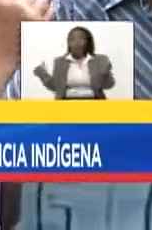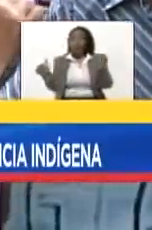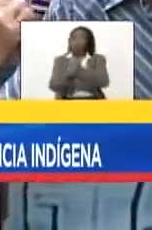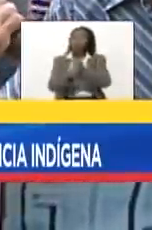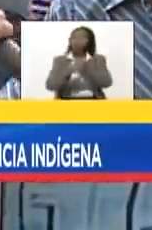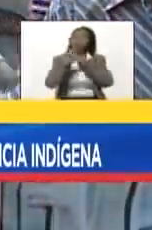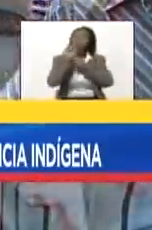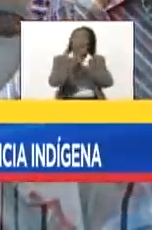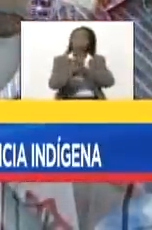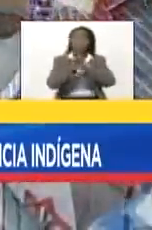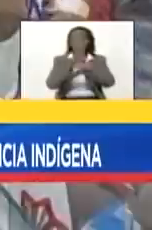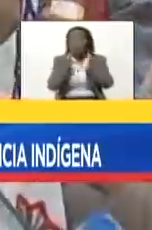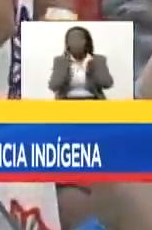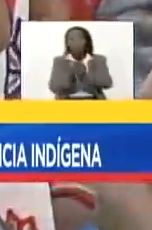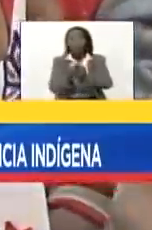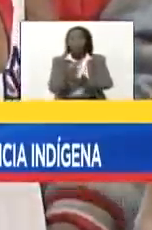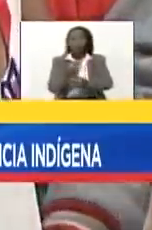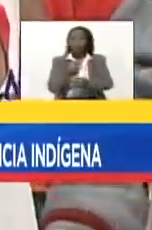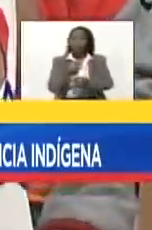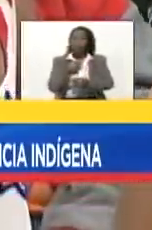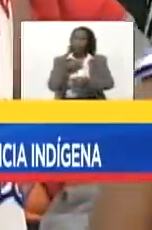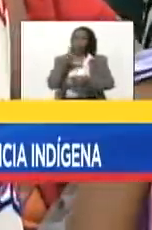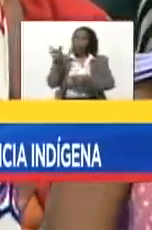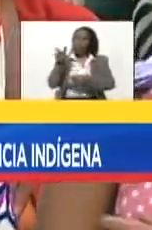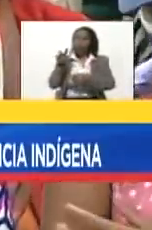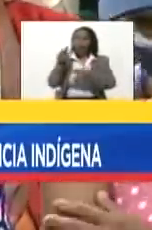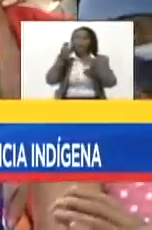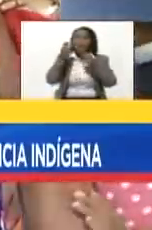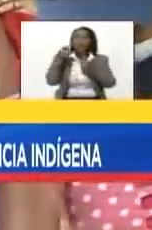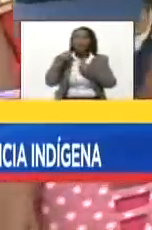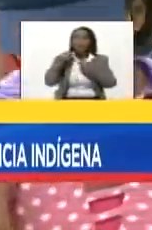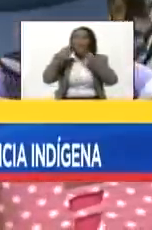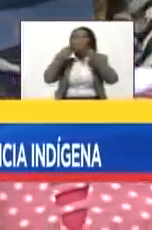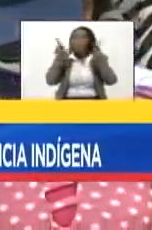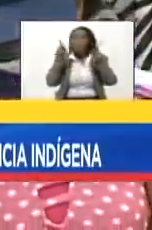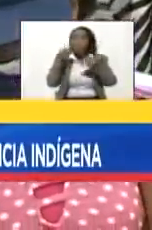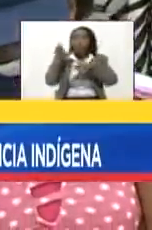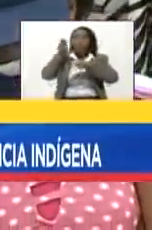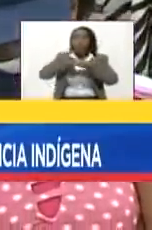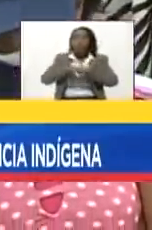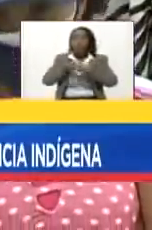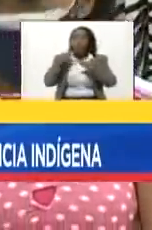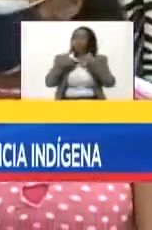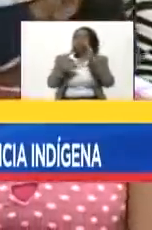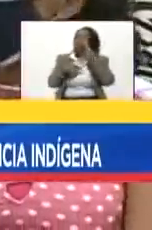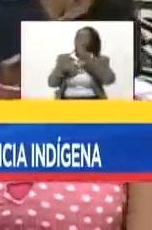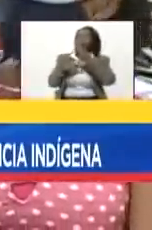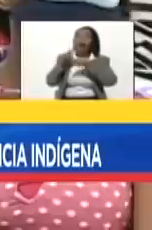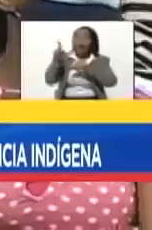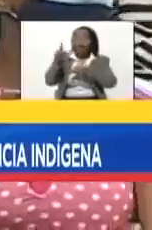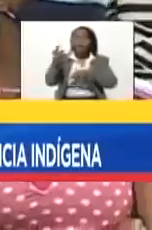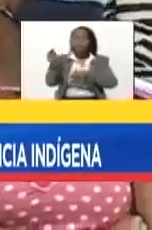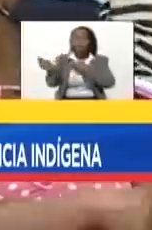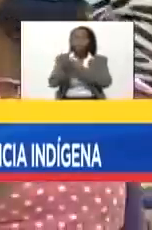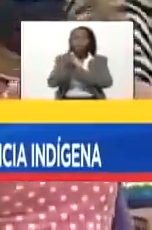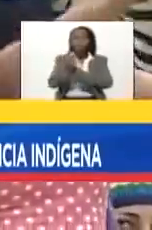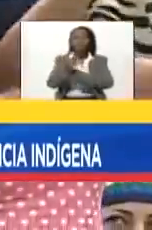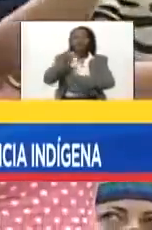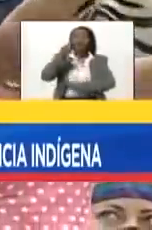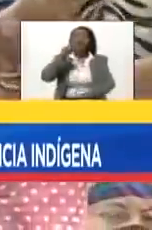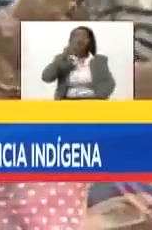Dos Mundos. Y yo estaba entre el público y él enseguida, como era, me dijo, no,